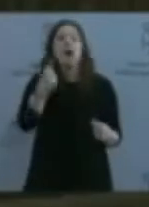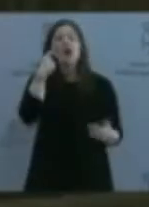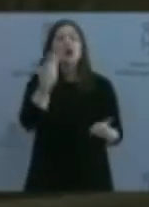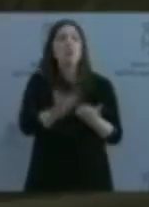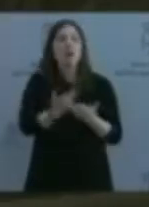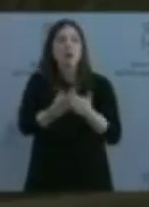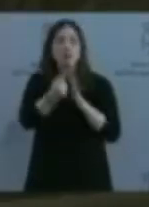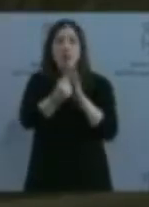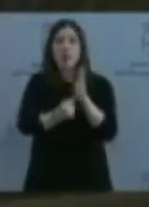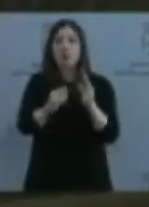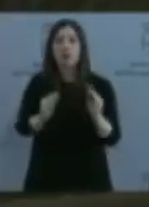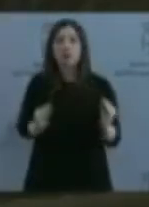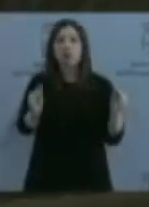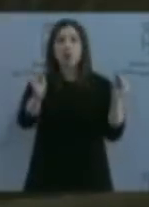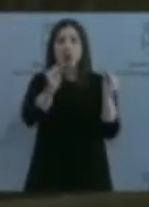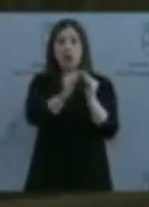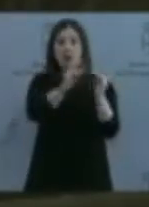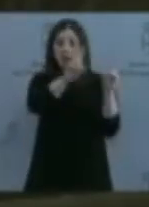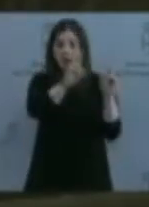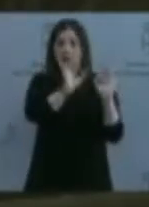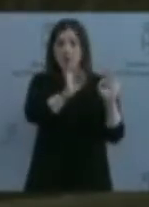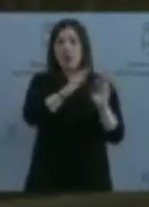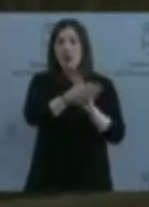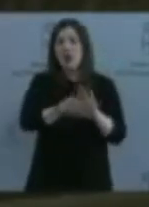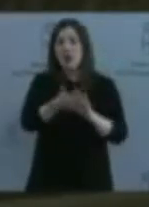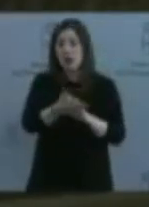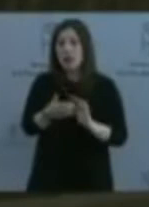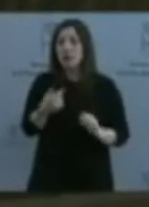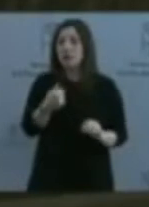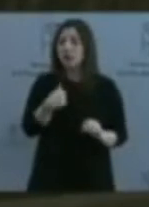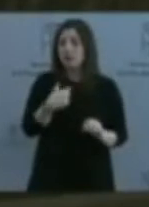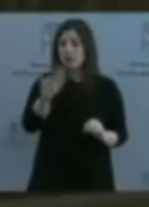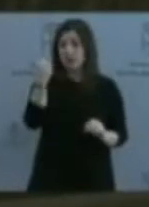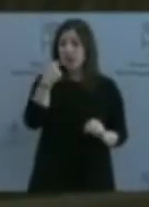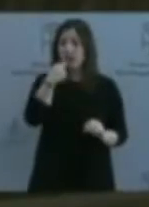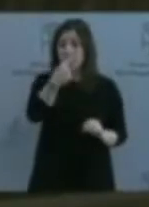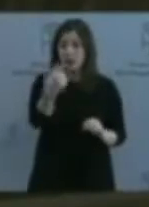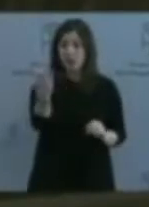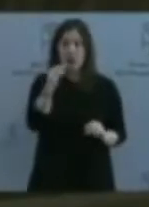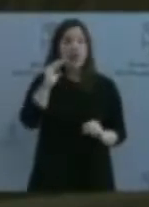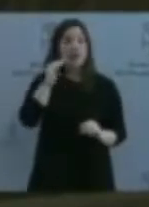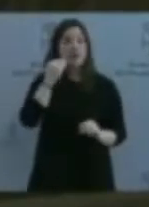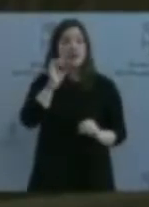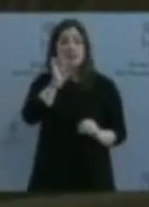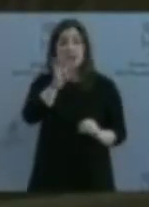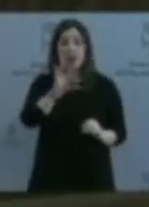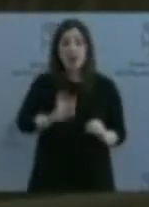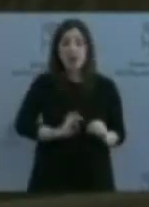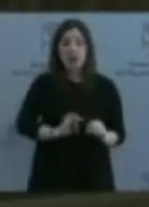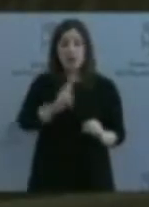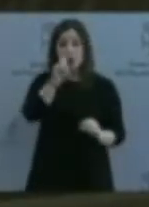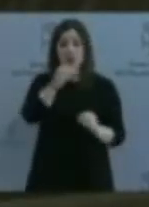cuestión. Bien, como le decía entonces, con fecha 15 de enero de 2020, el director general de Cultura y